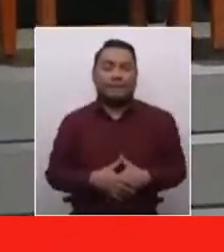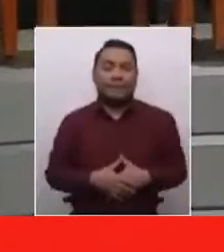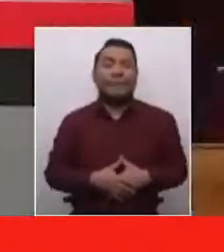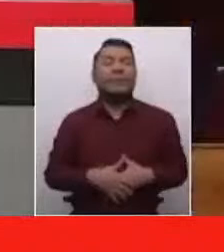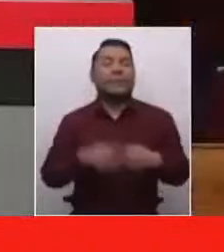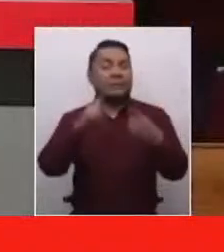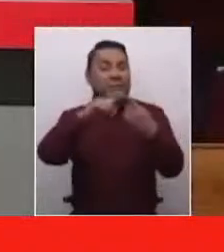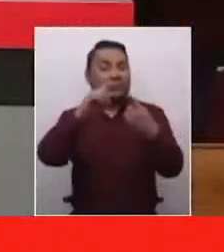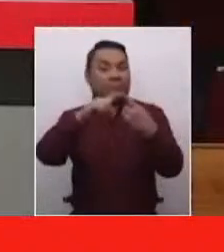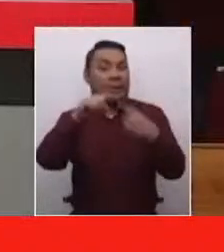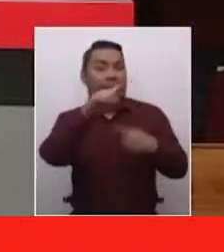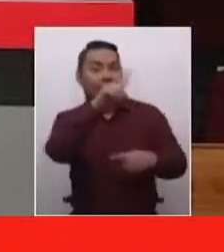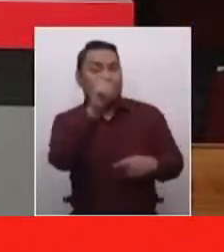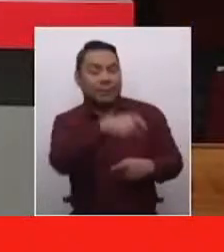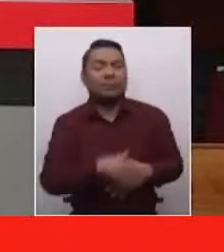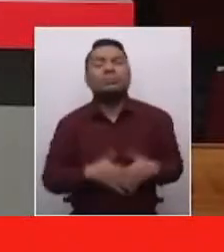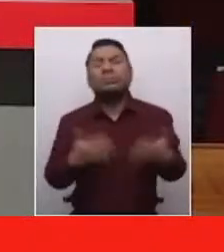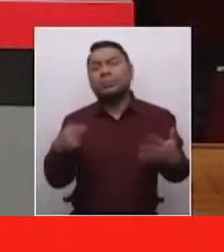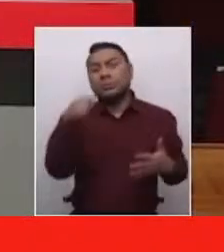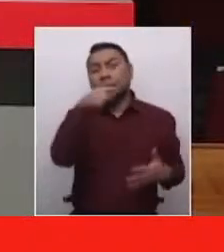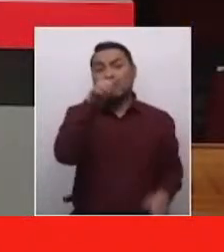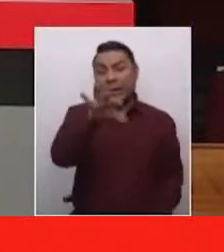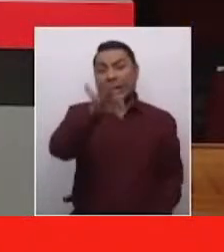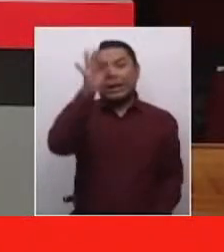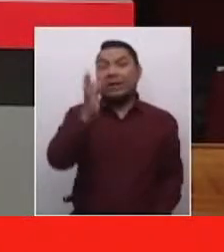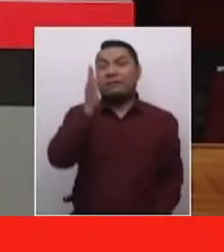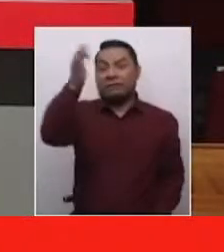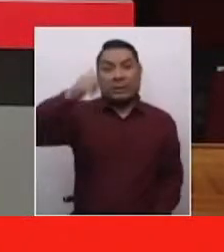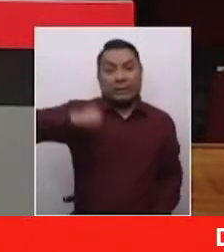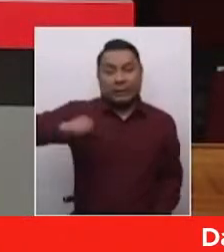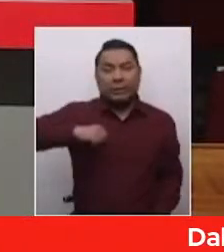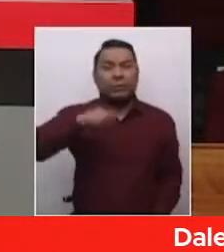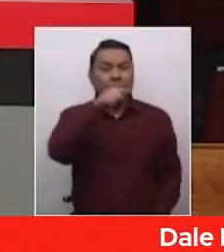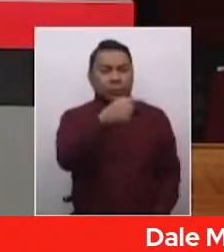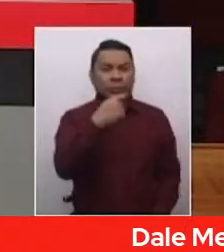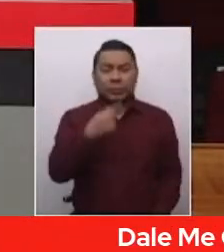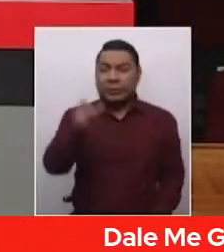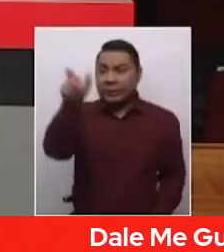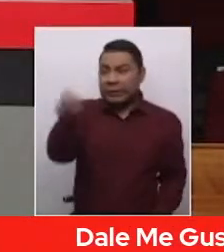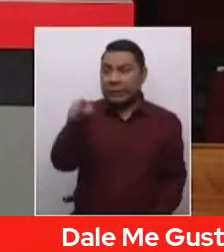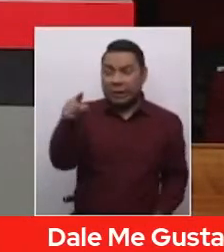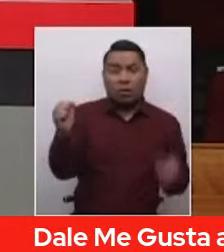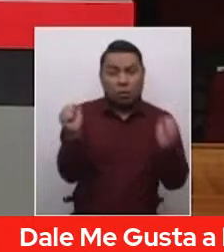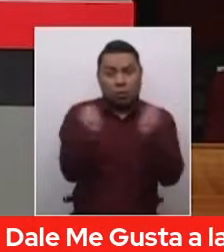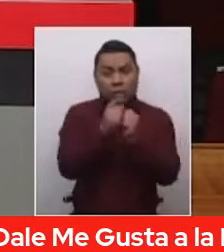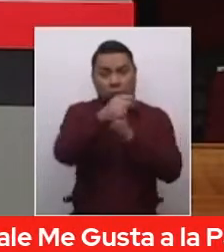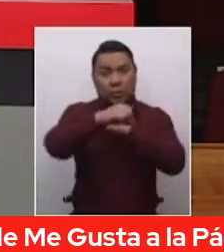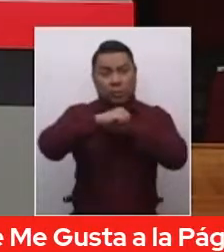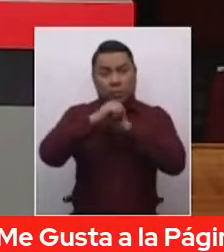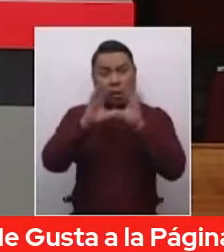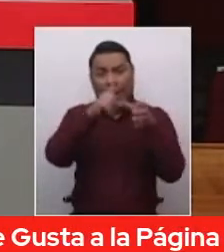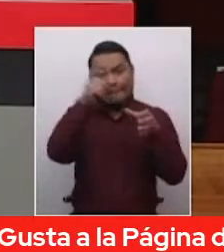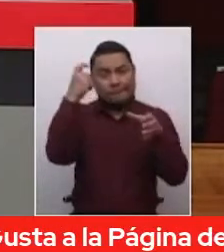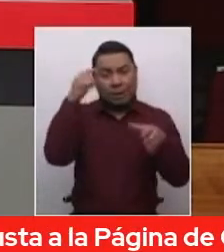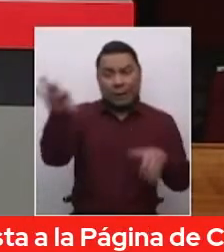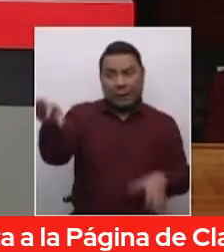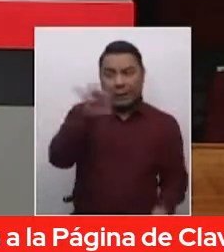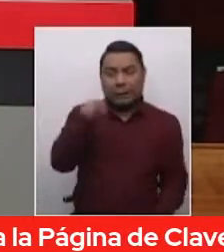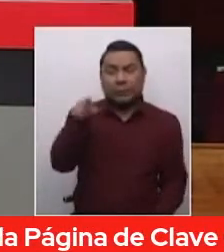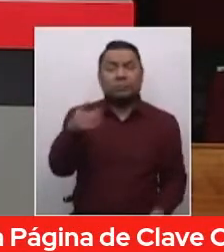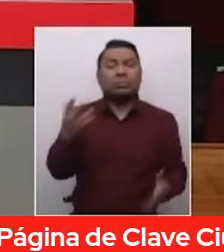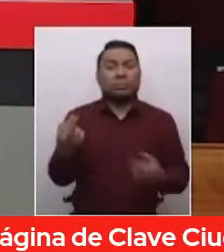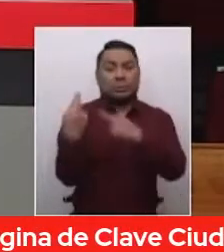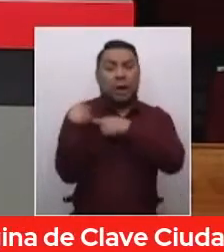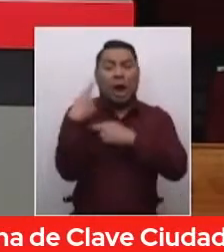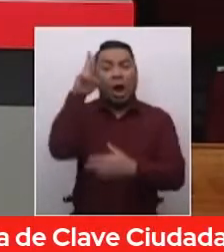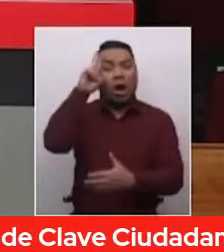La primera pregunta es, en caso de ser electo alcalde, ¿nombraría a alguien cercano a su campaña o de su partido político en un puesto